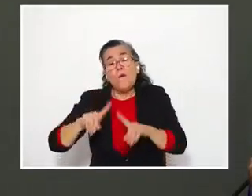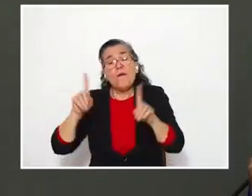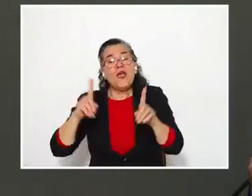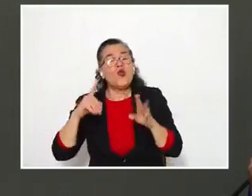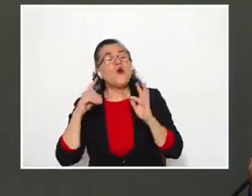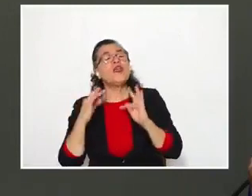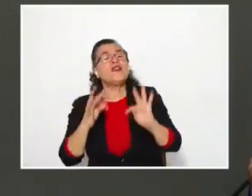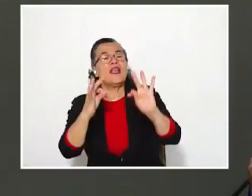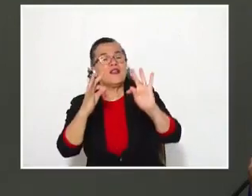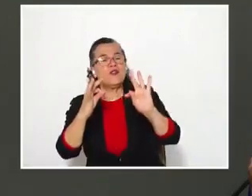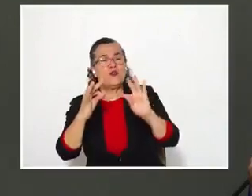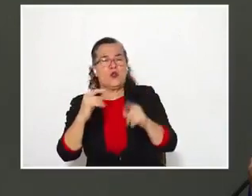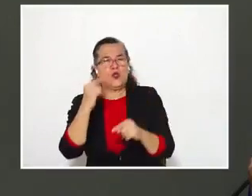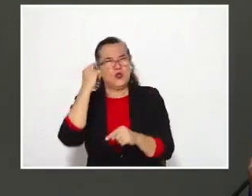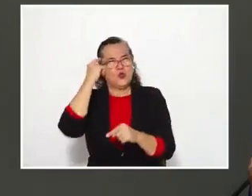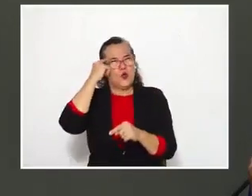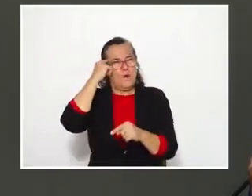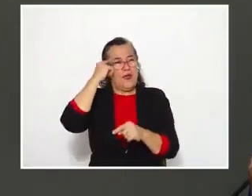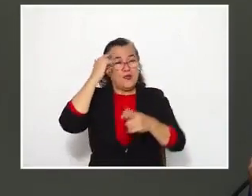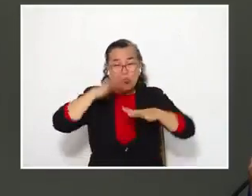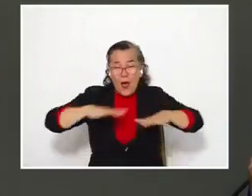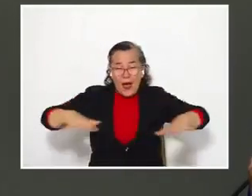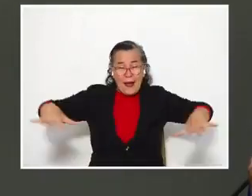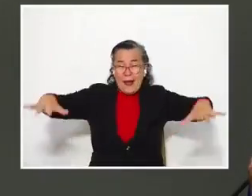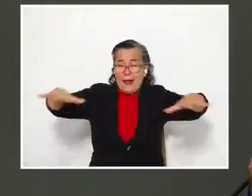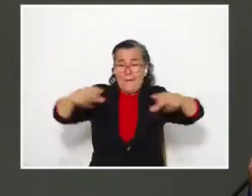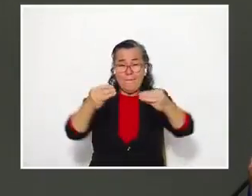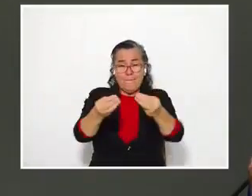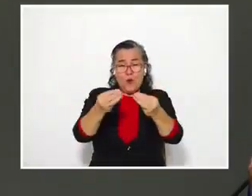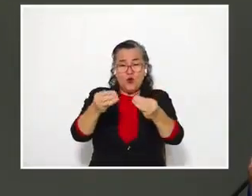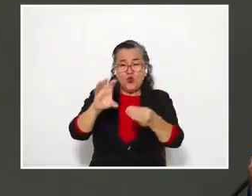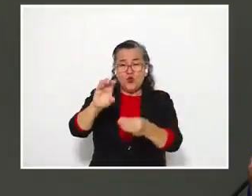podemos aliviar